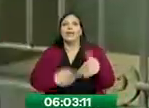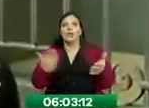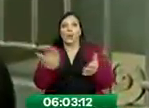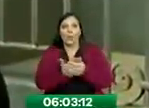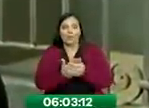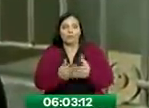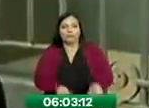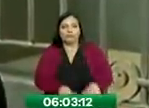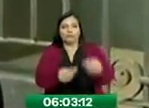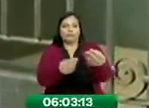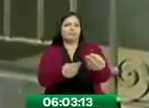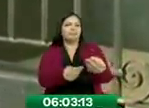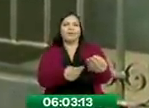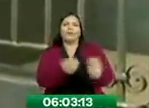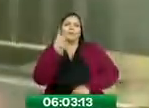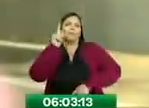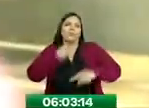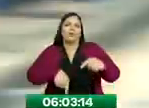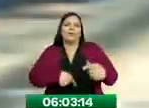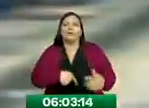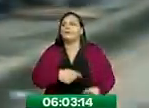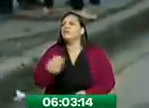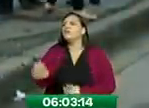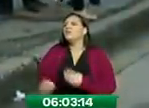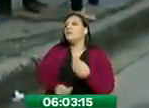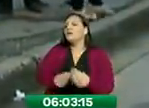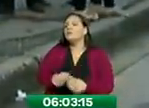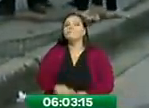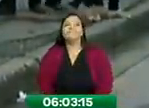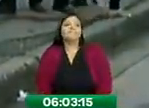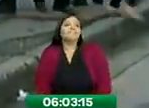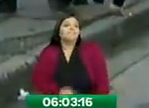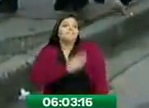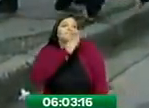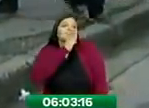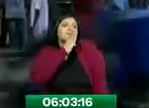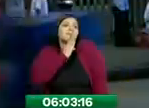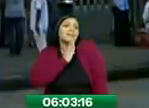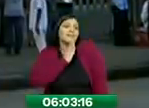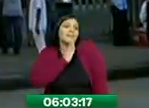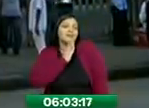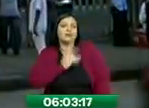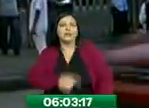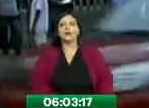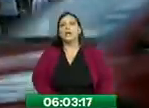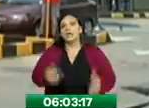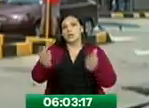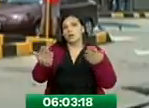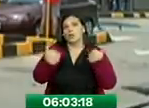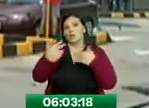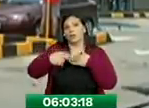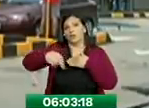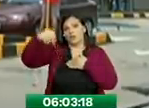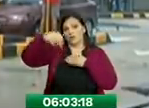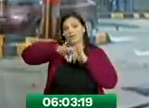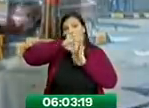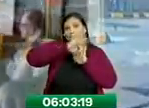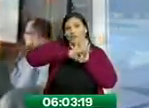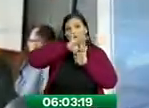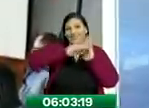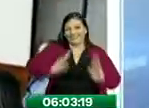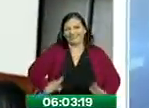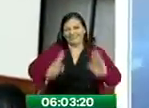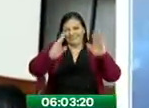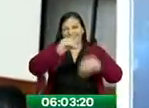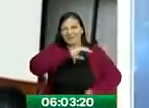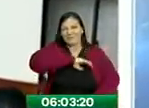ahora? Hay que soportar esto nomás. En la unidad judicial, tanto de la Florida como del norte de Guayaquil, también ocurría lo